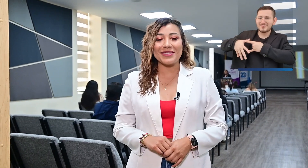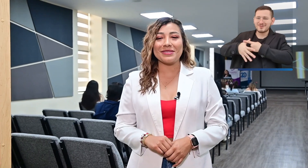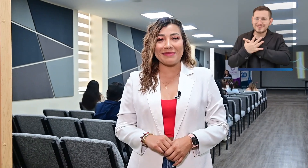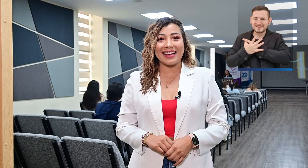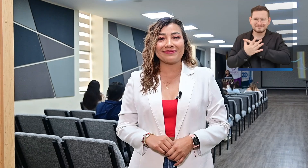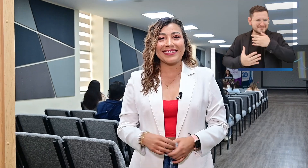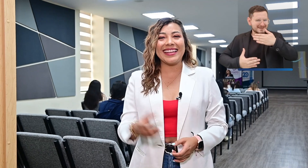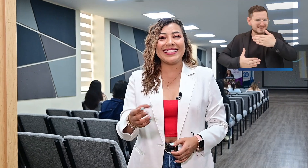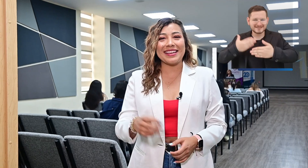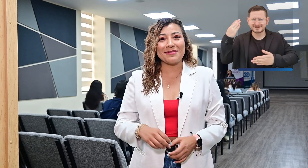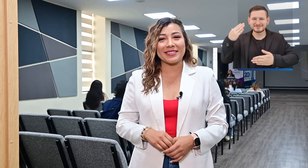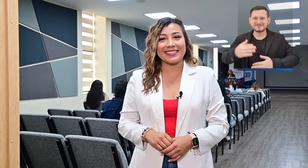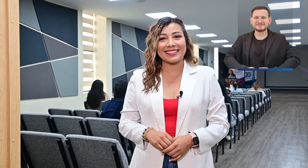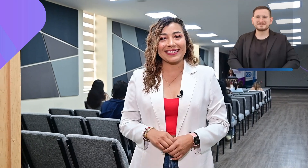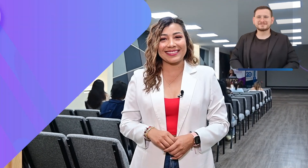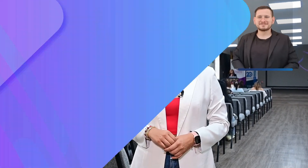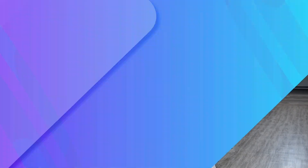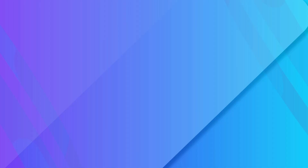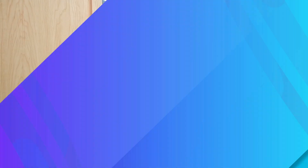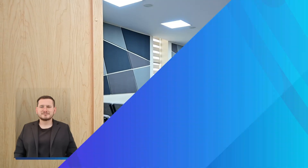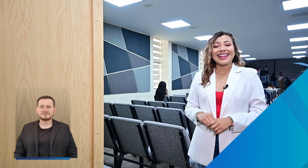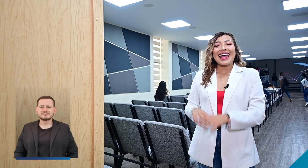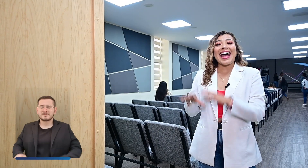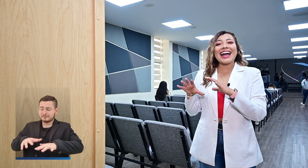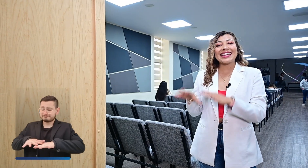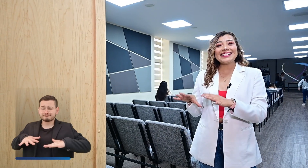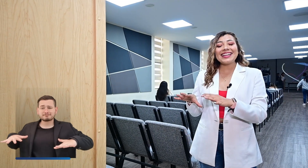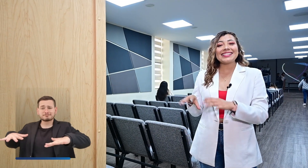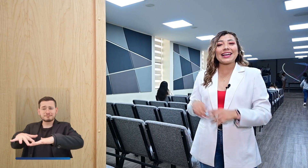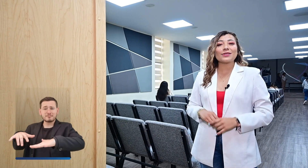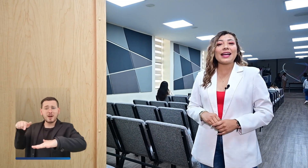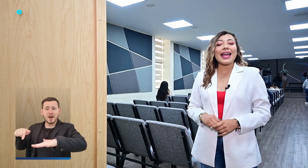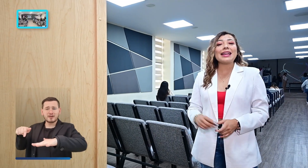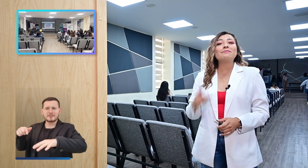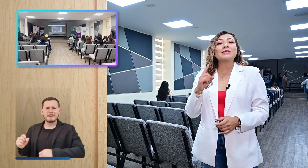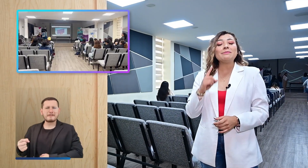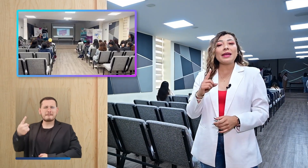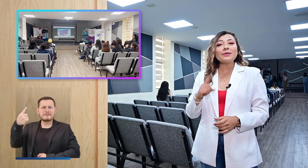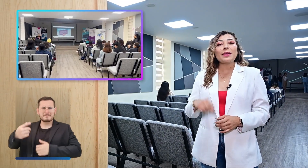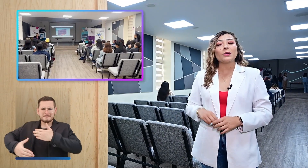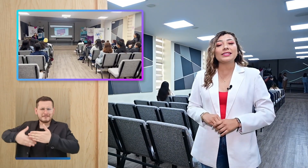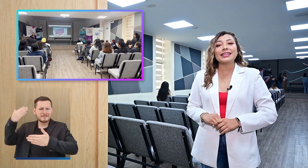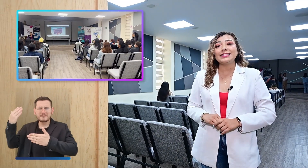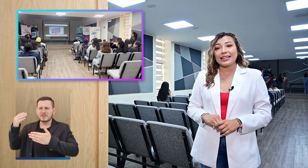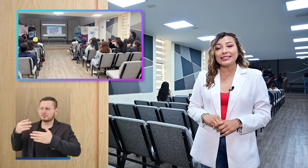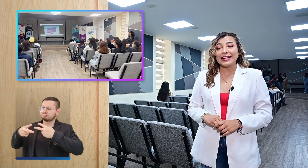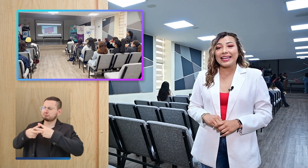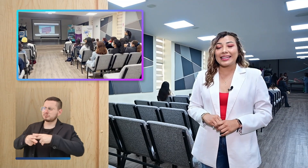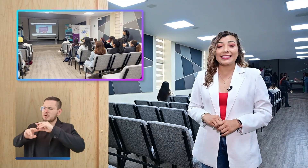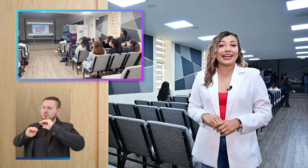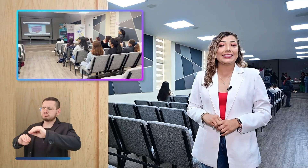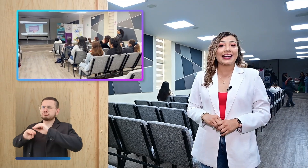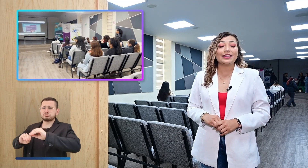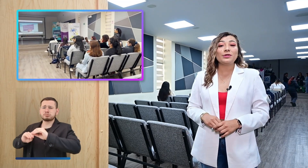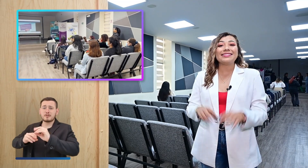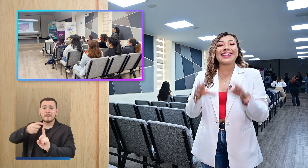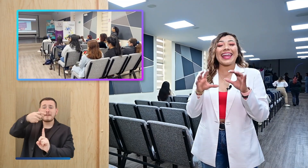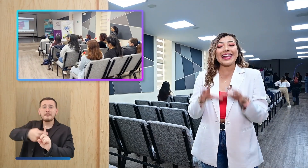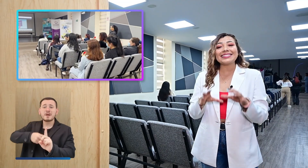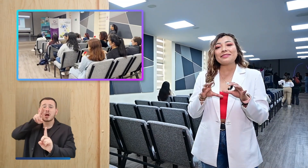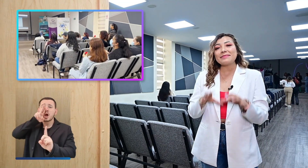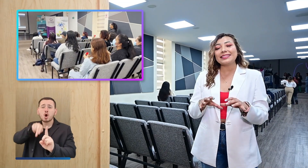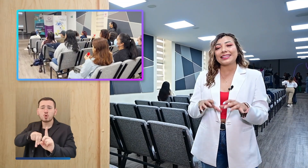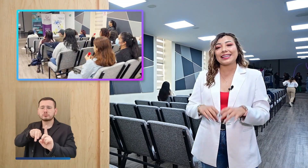Tecnológica de Colombia. Iniciemos. Aquí se desarrolla el primero de 11 talleres que se realizarán